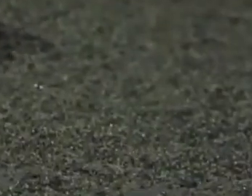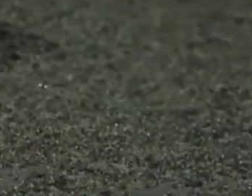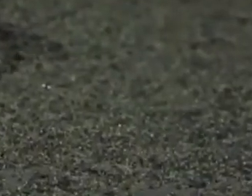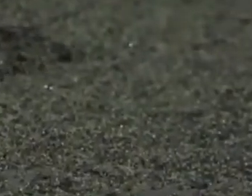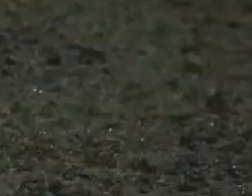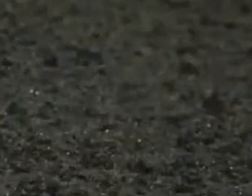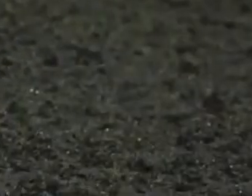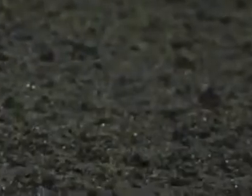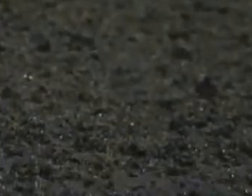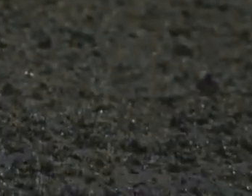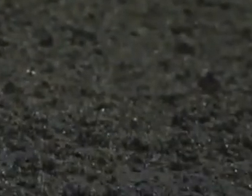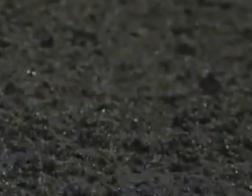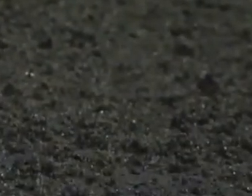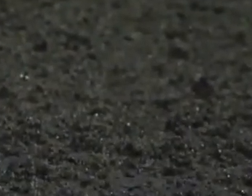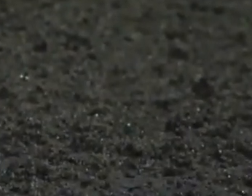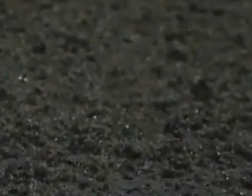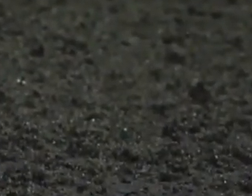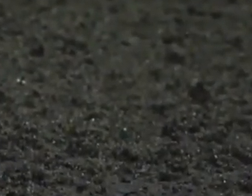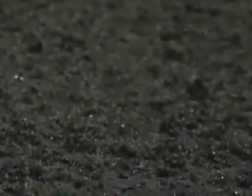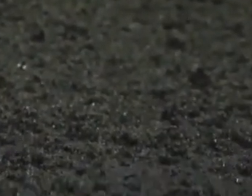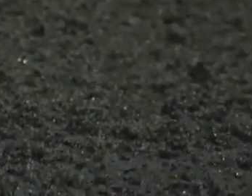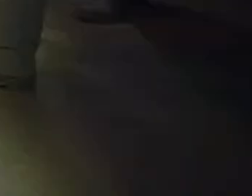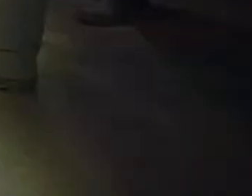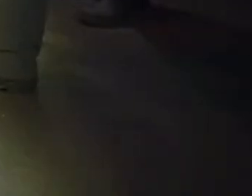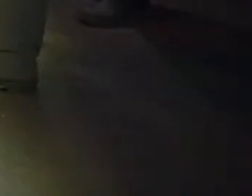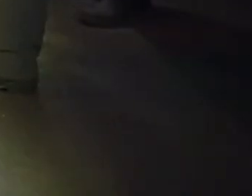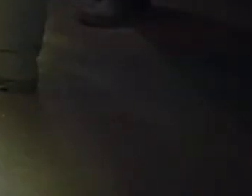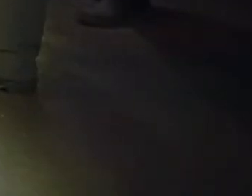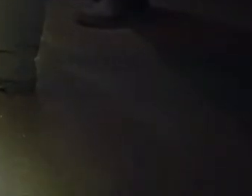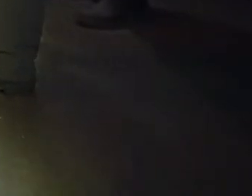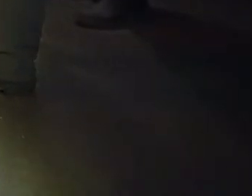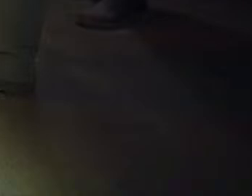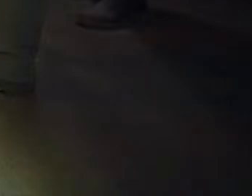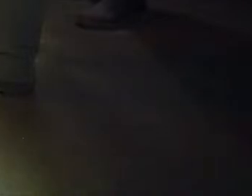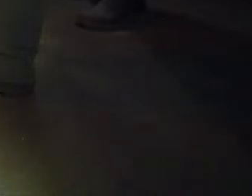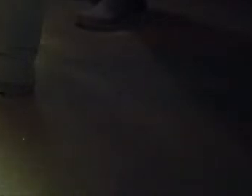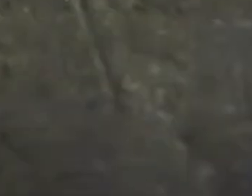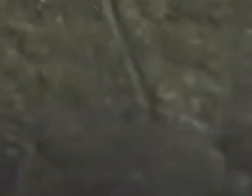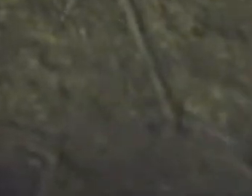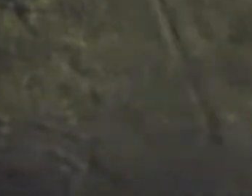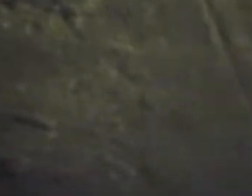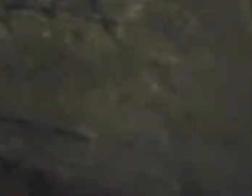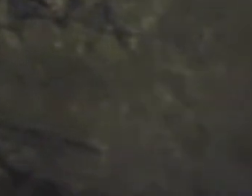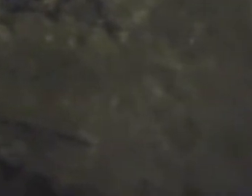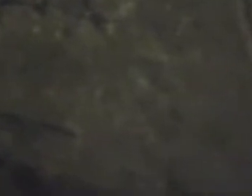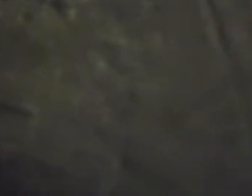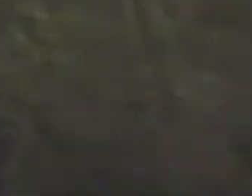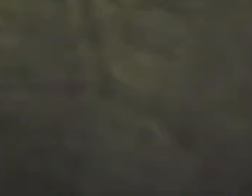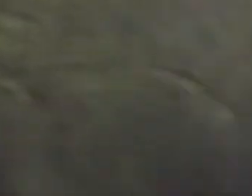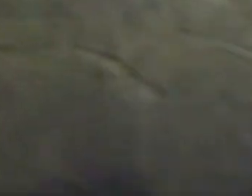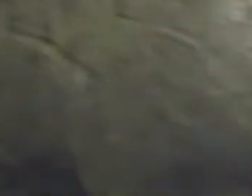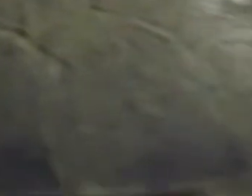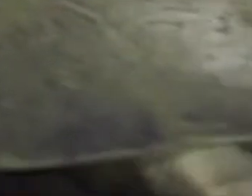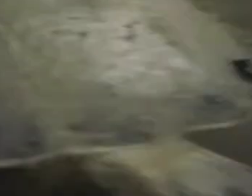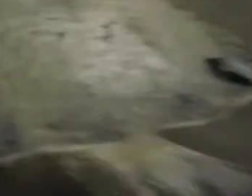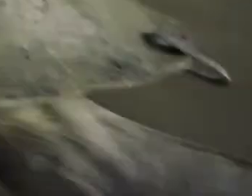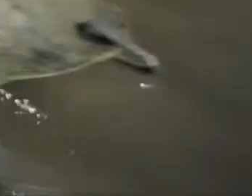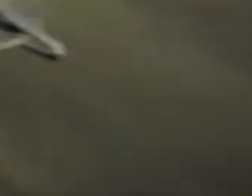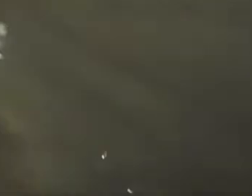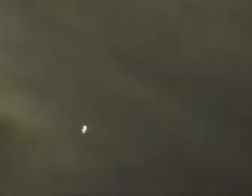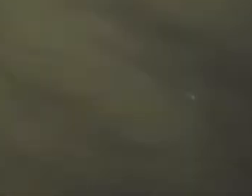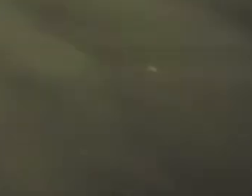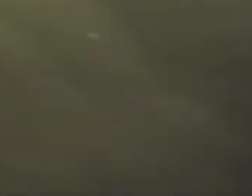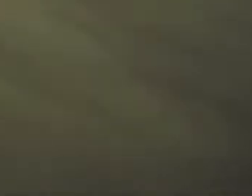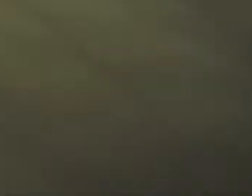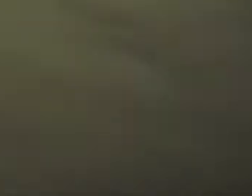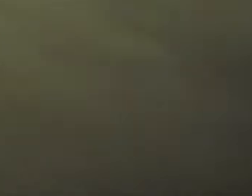que estamos buscando. No quiere decir de que yo venga a enseñarles a ellos cosas relacionadas con sus formas de vida.